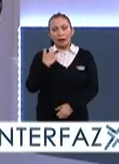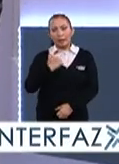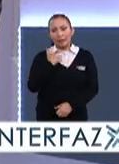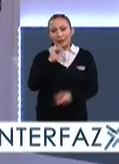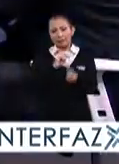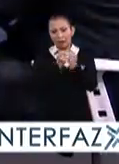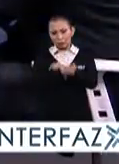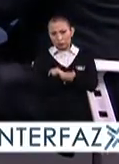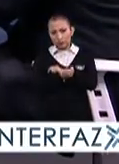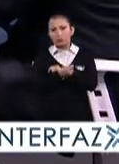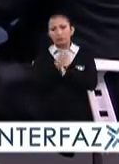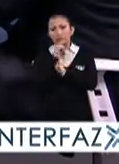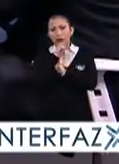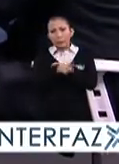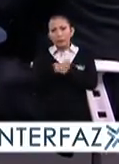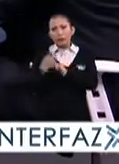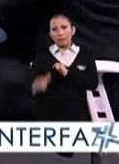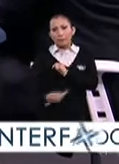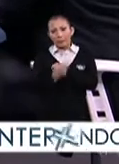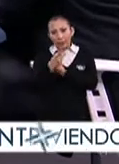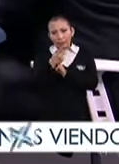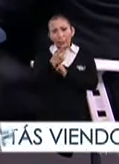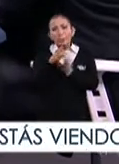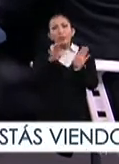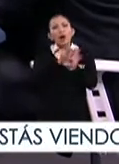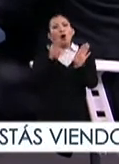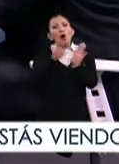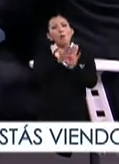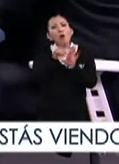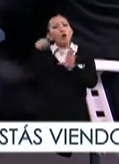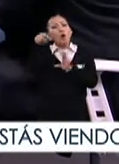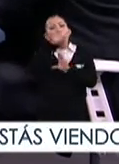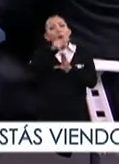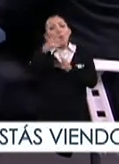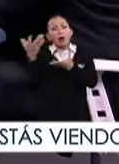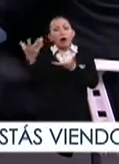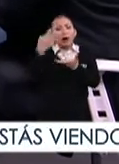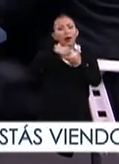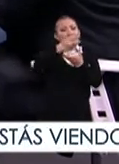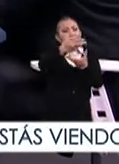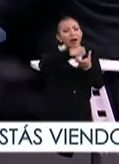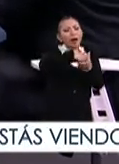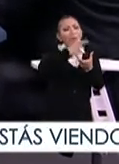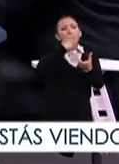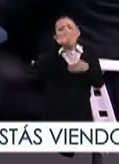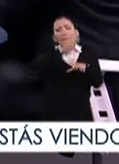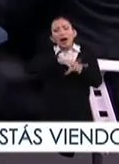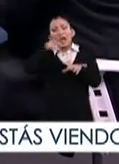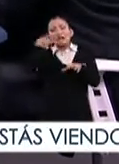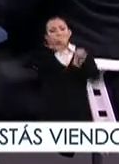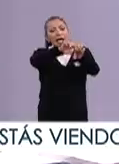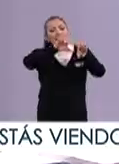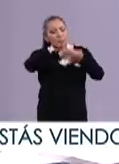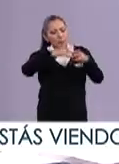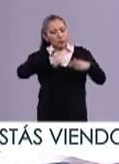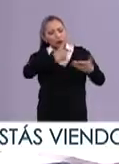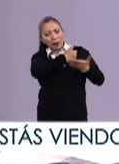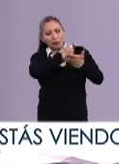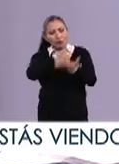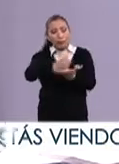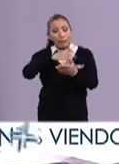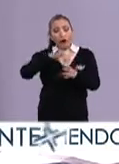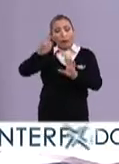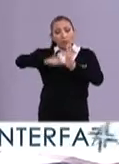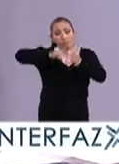traducción, quiero agregarle además la pregunta de cómo están involucrando, que nos hable un poco más sobre el equipo de personas, ¿no? Porque